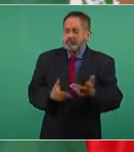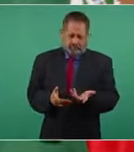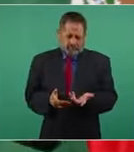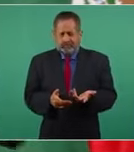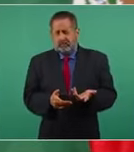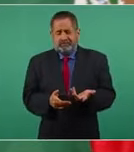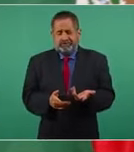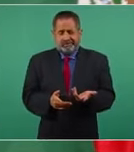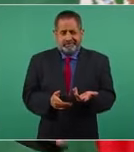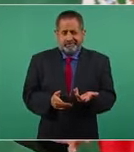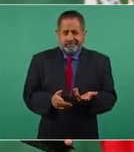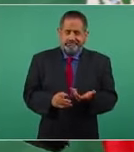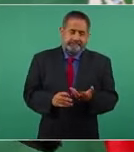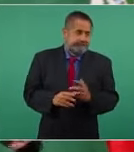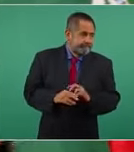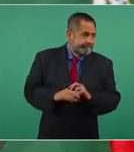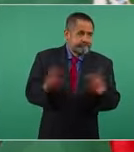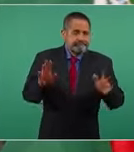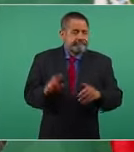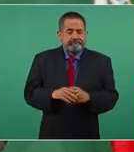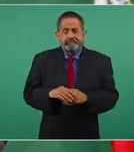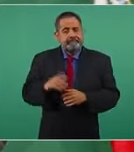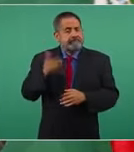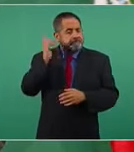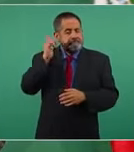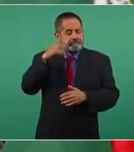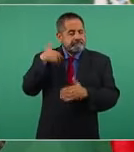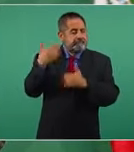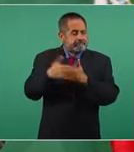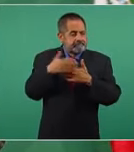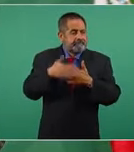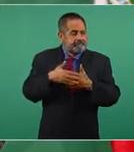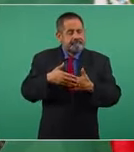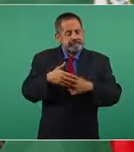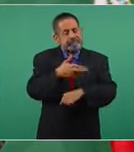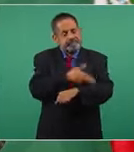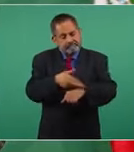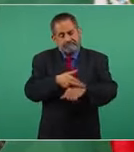ojalá y todo esto se vaya resolviendo.